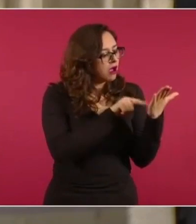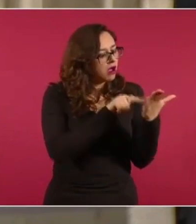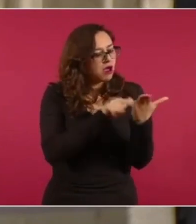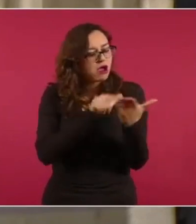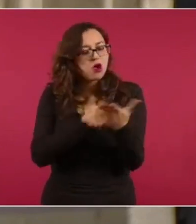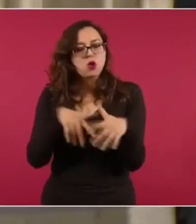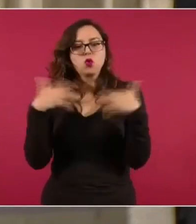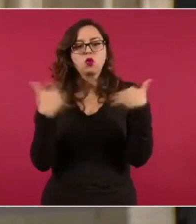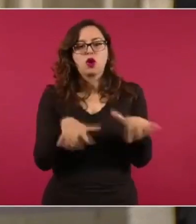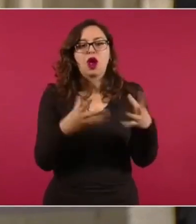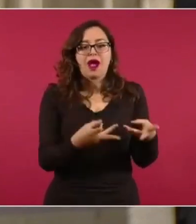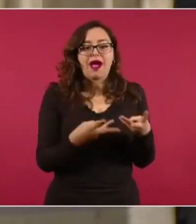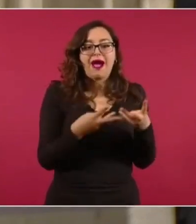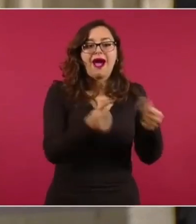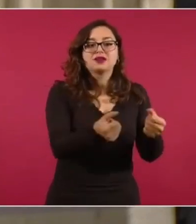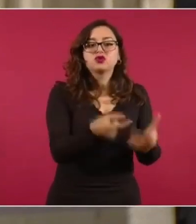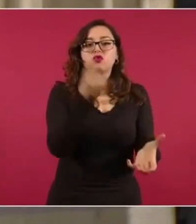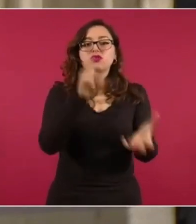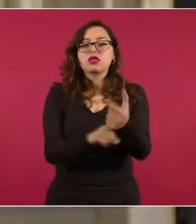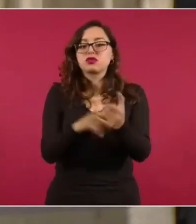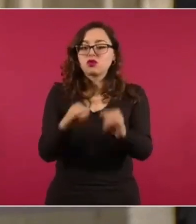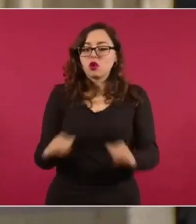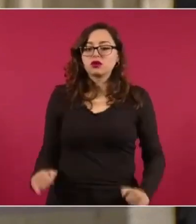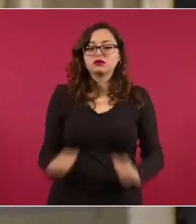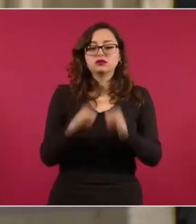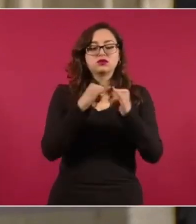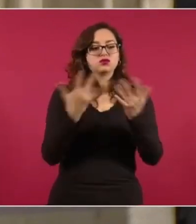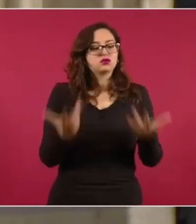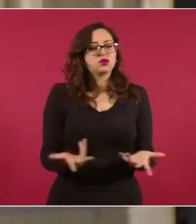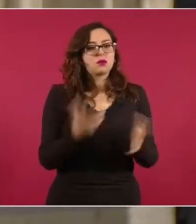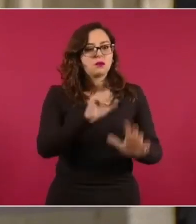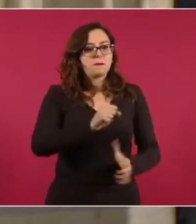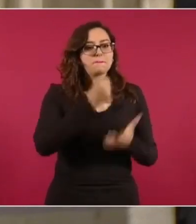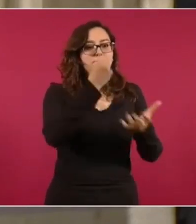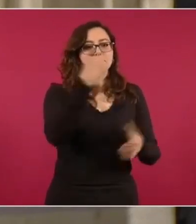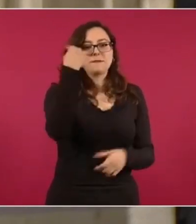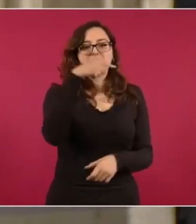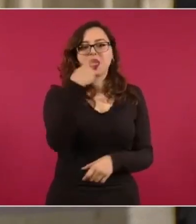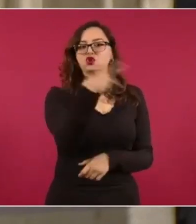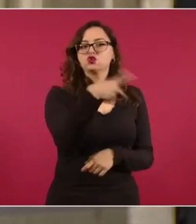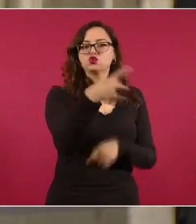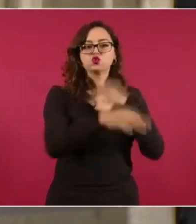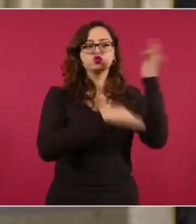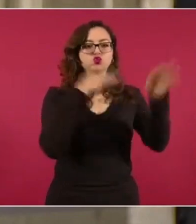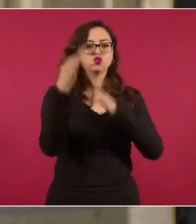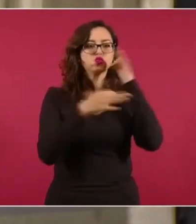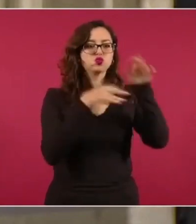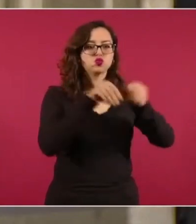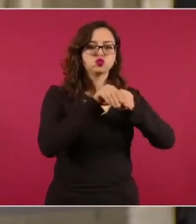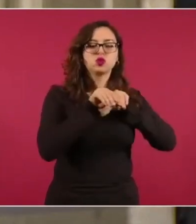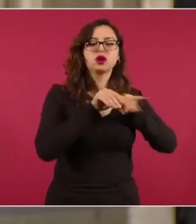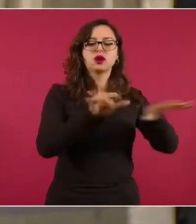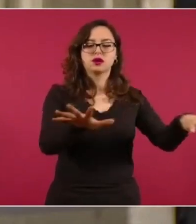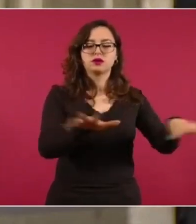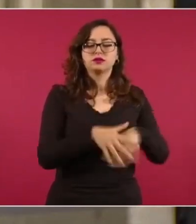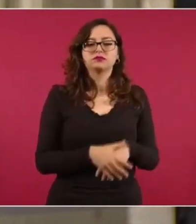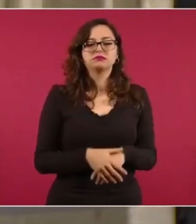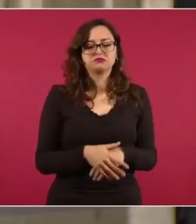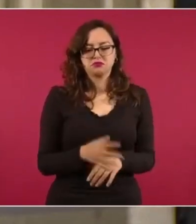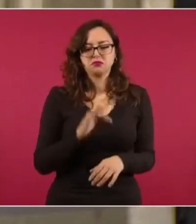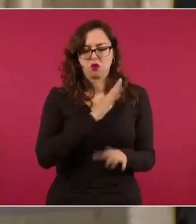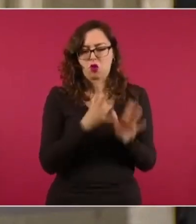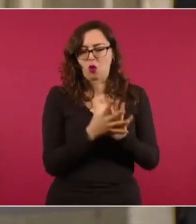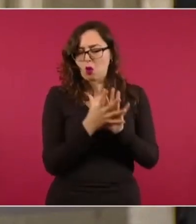dispendio realizado a costa del dinero de los mexiquenses, copia de la cual aquí tengo y se la puedo entregar a Jesús